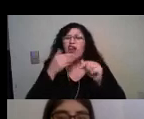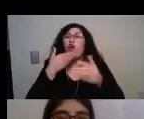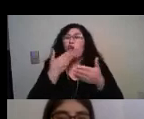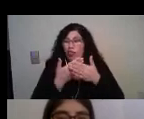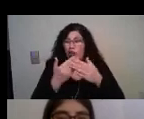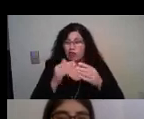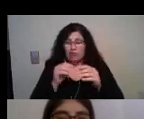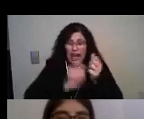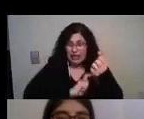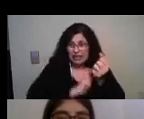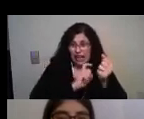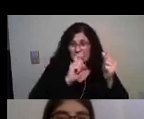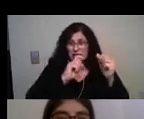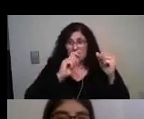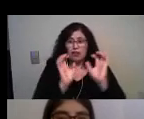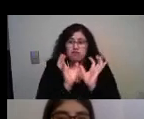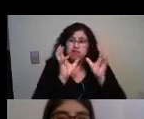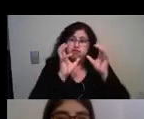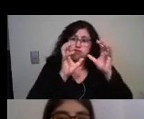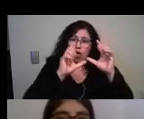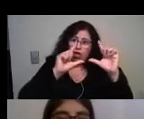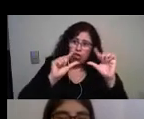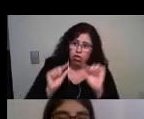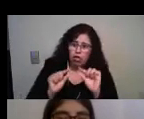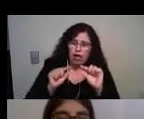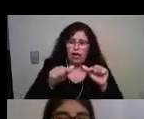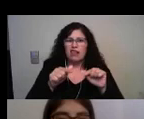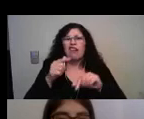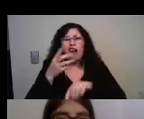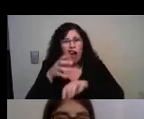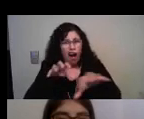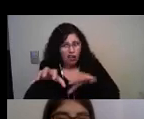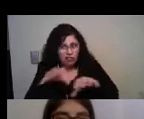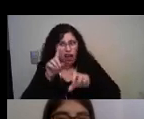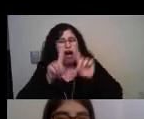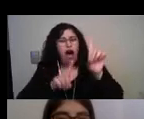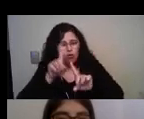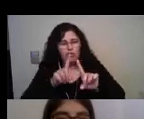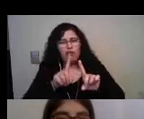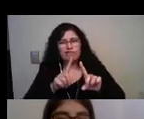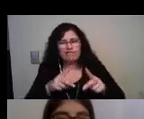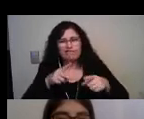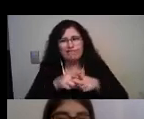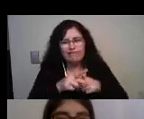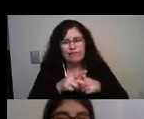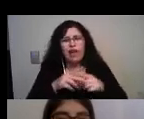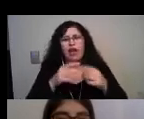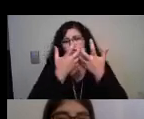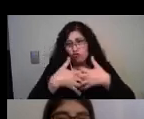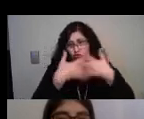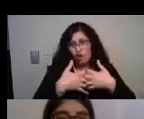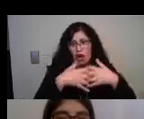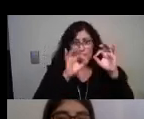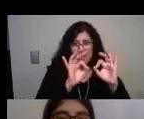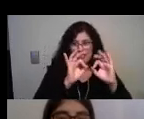sanguíneo por las diferentes causas que vamos a ver, lo que debiésemos esperar encontrar tiene que ver con alteraciones en las funciones específicas de esa